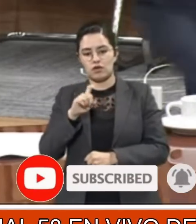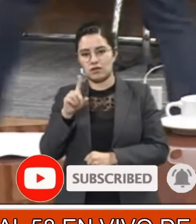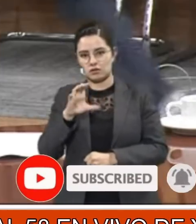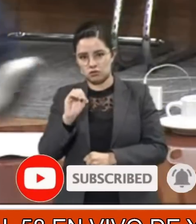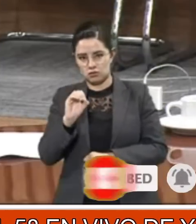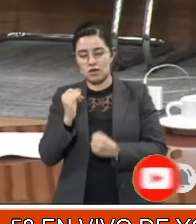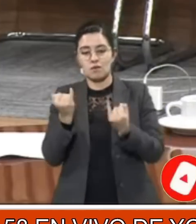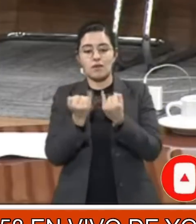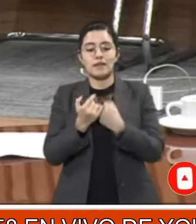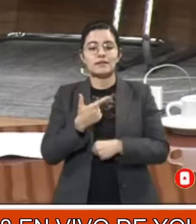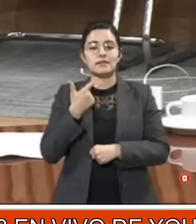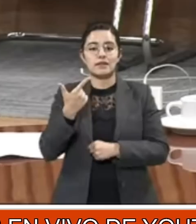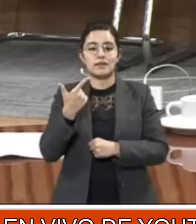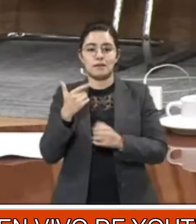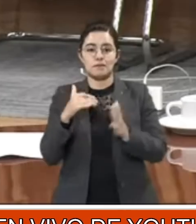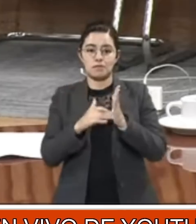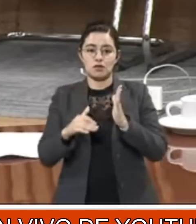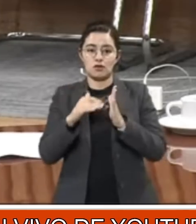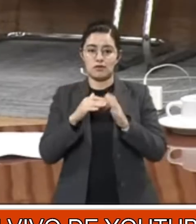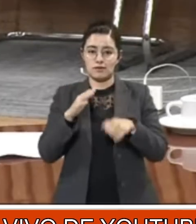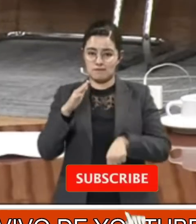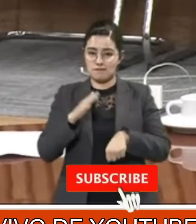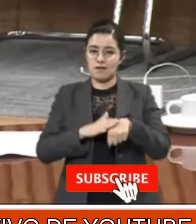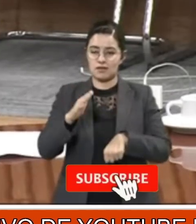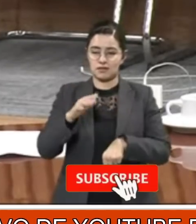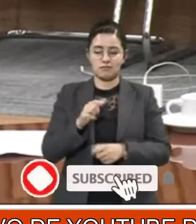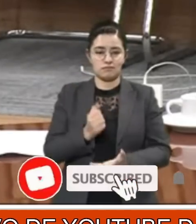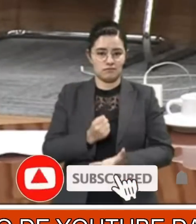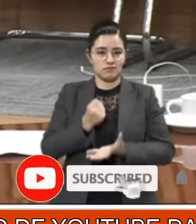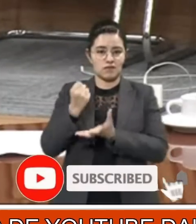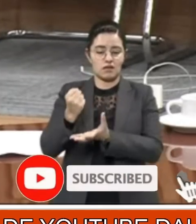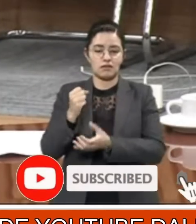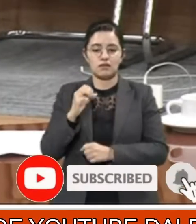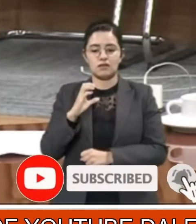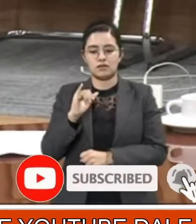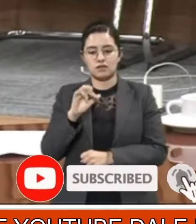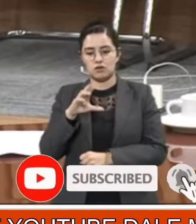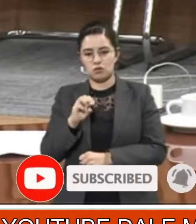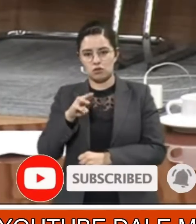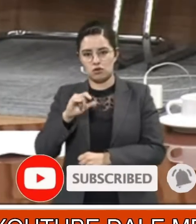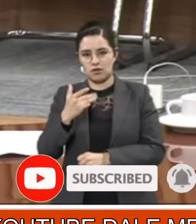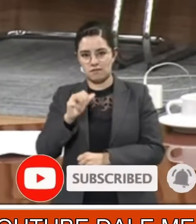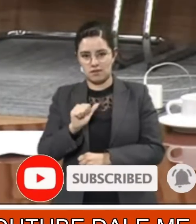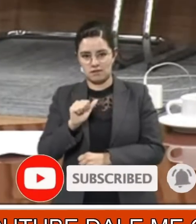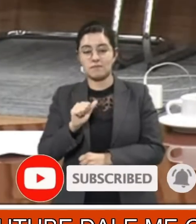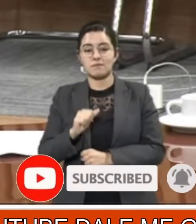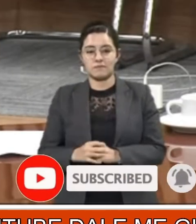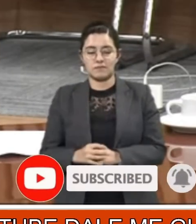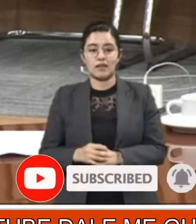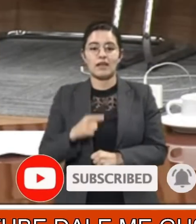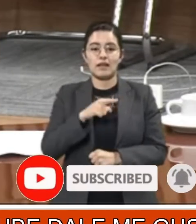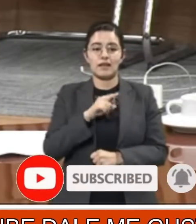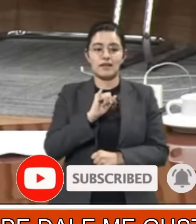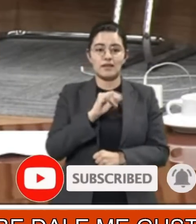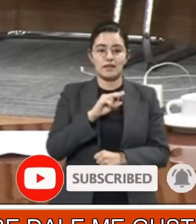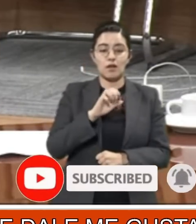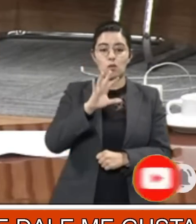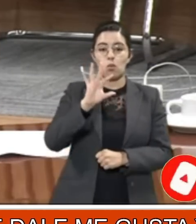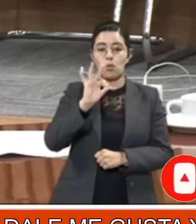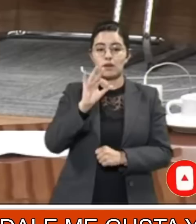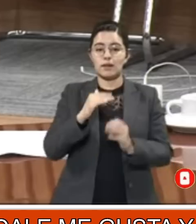recordarle a la gente que nos sigue que del dinero público que se ha destinado a esta institución van a salir los